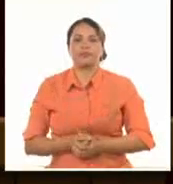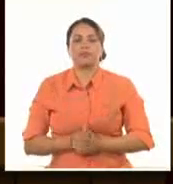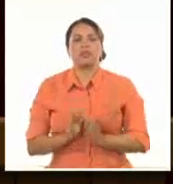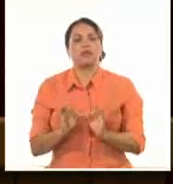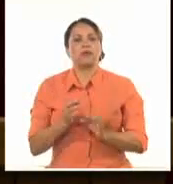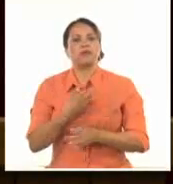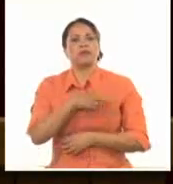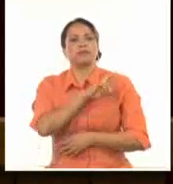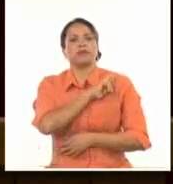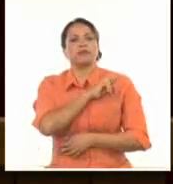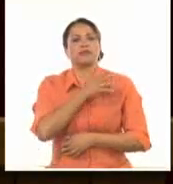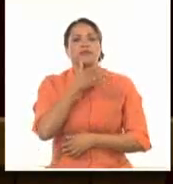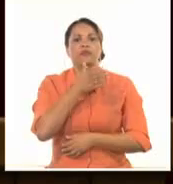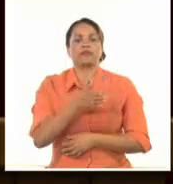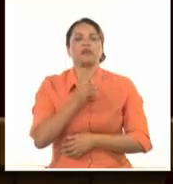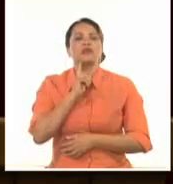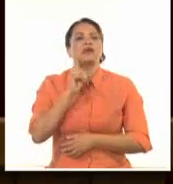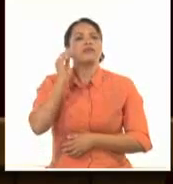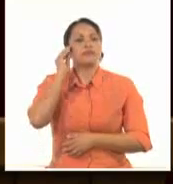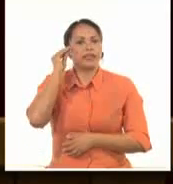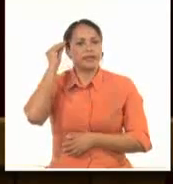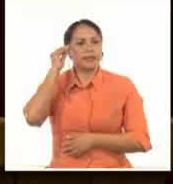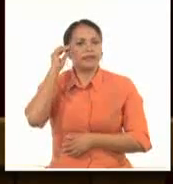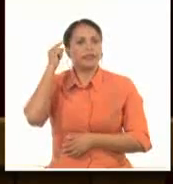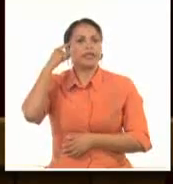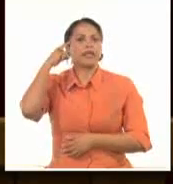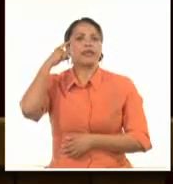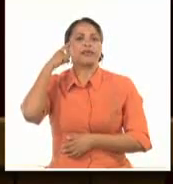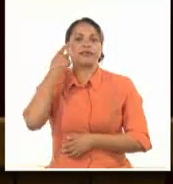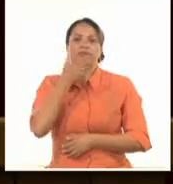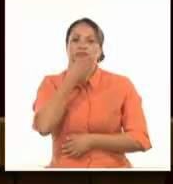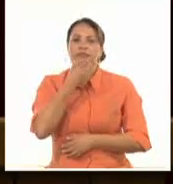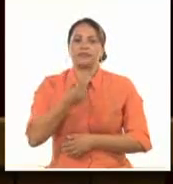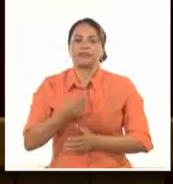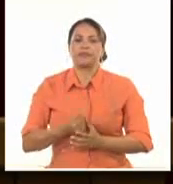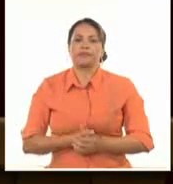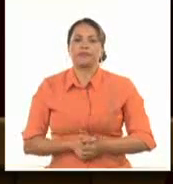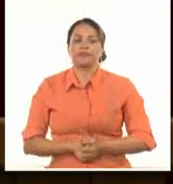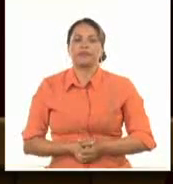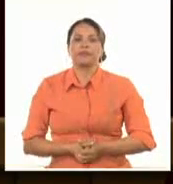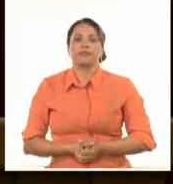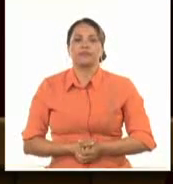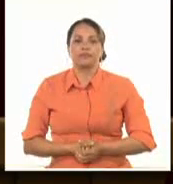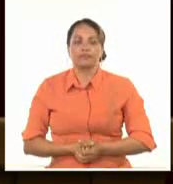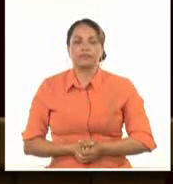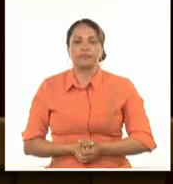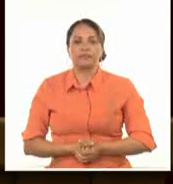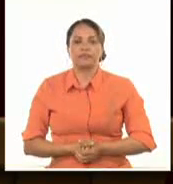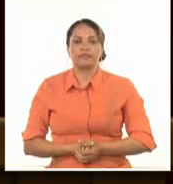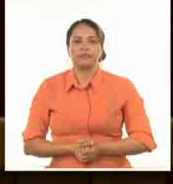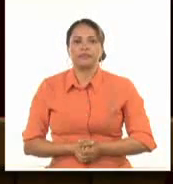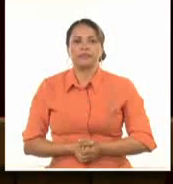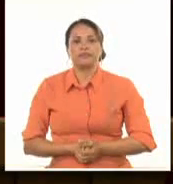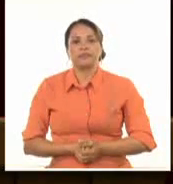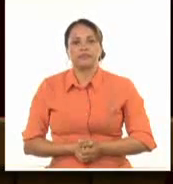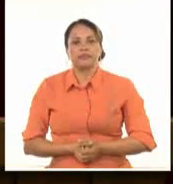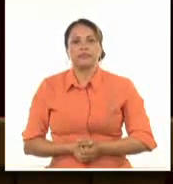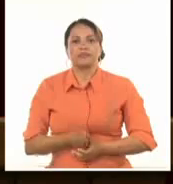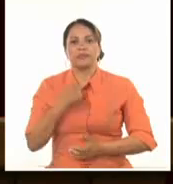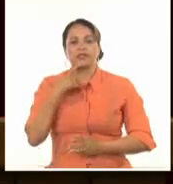Fidel en creer en los jóvenes? Permítanme comenzar agradeciéndoles la profundidad y la alegría de este